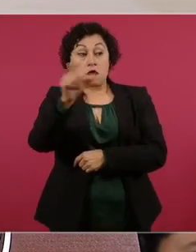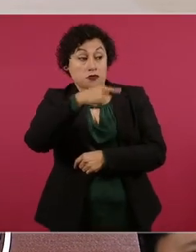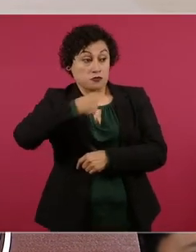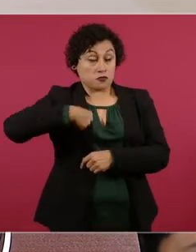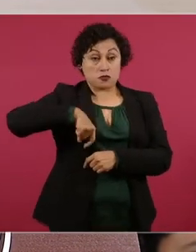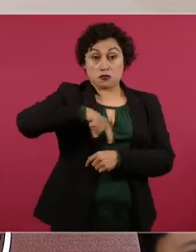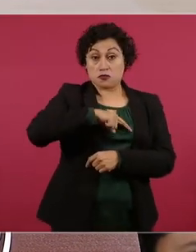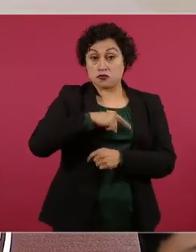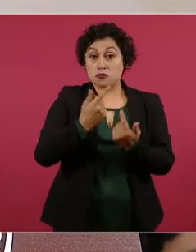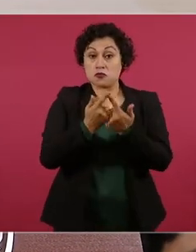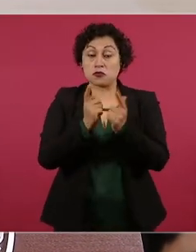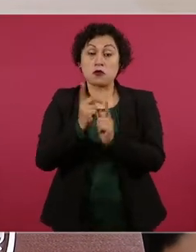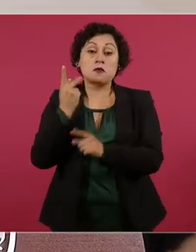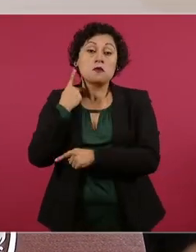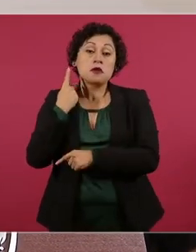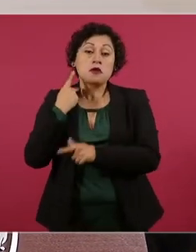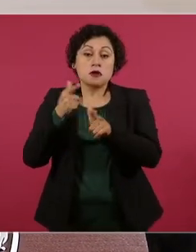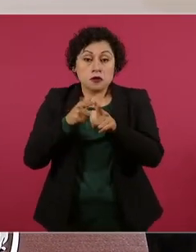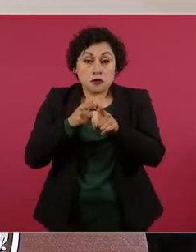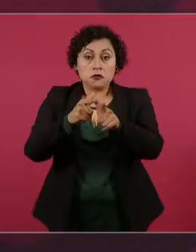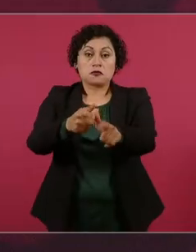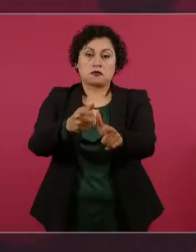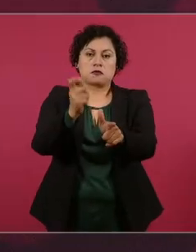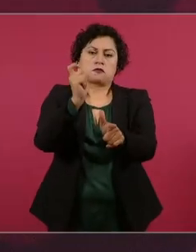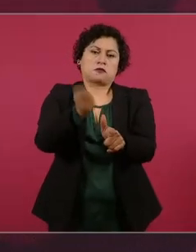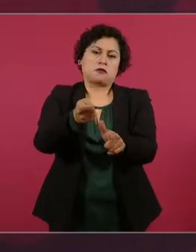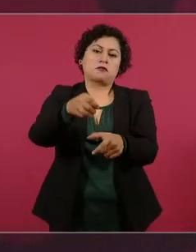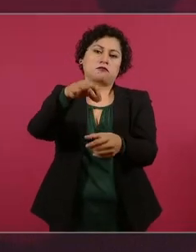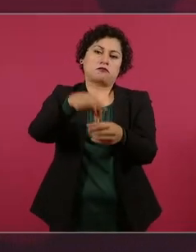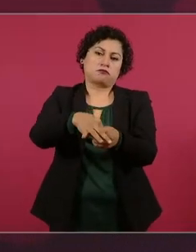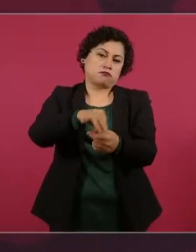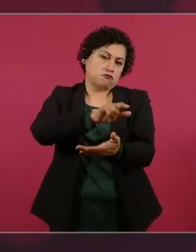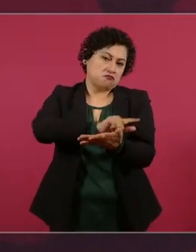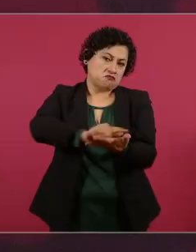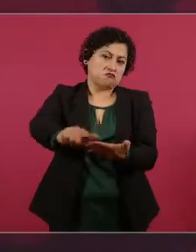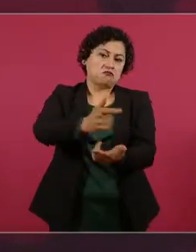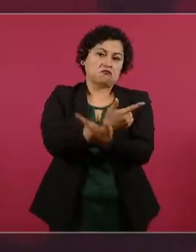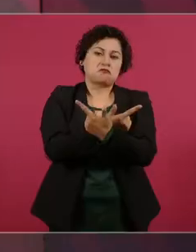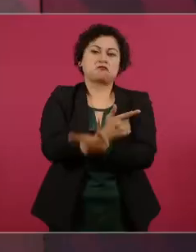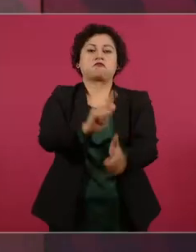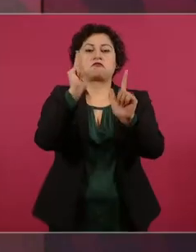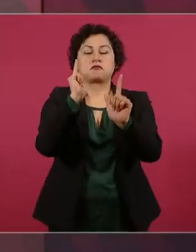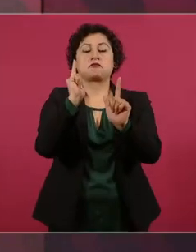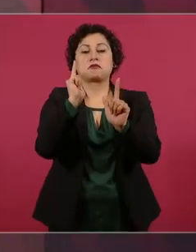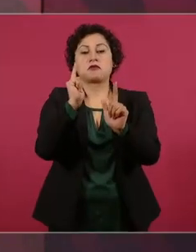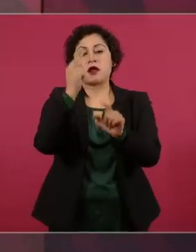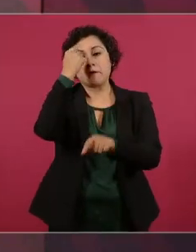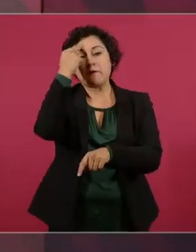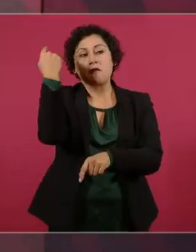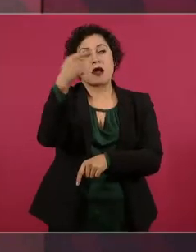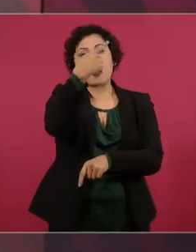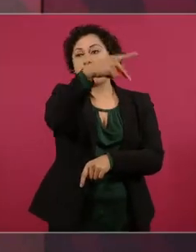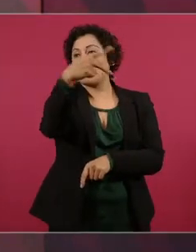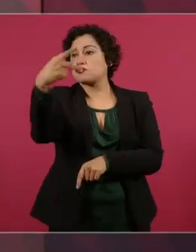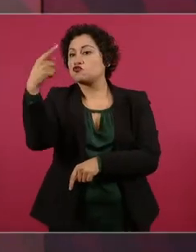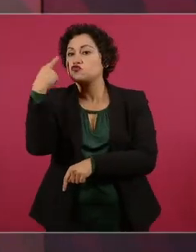Limpias y libres. Y se va a respetar la voluntad de los ciudadanos. No podemos hacer lo mismo